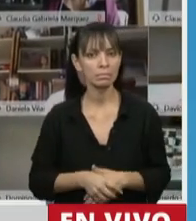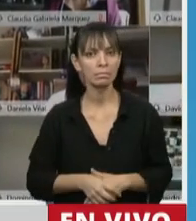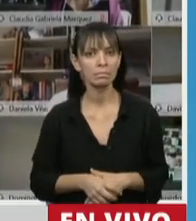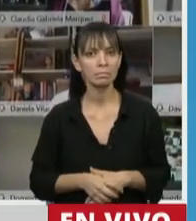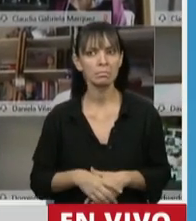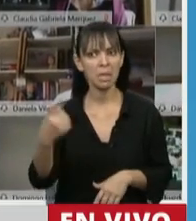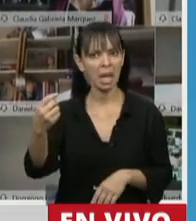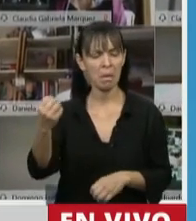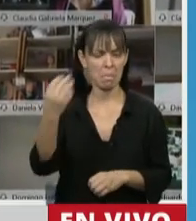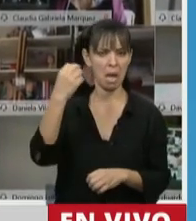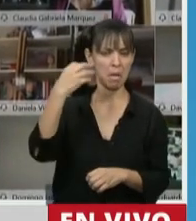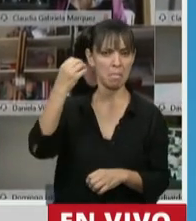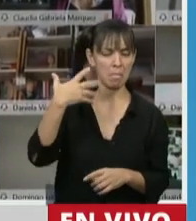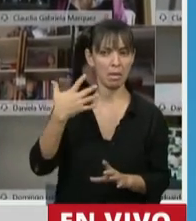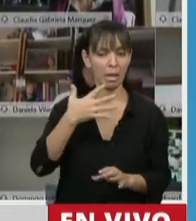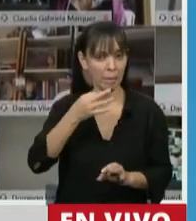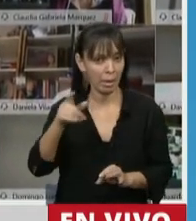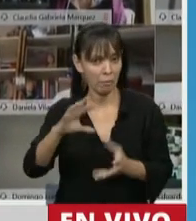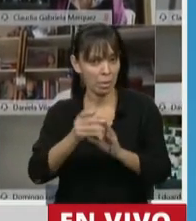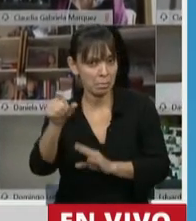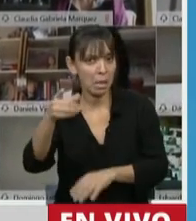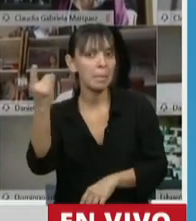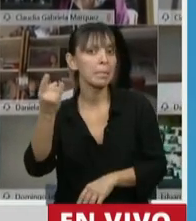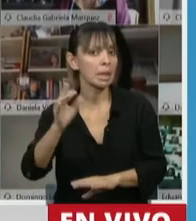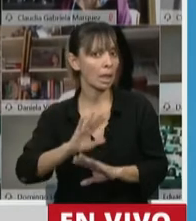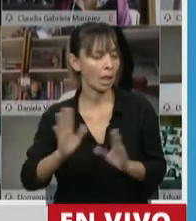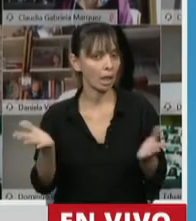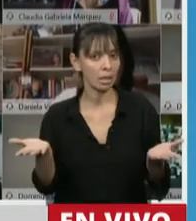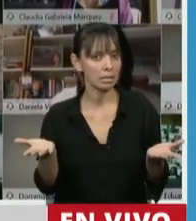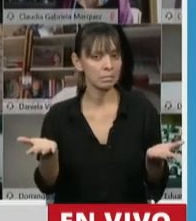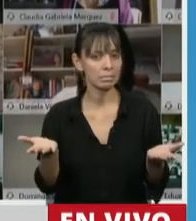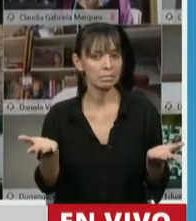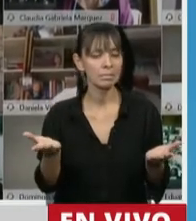Nos ha escrachado faltando a la verdad, porque